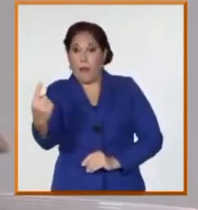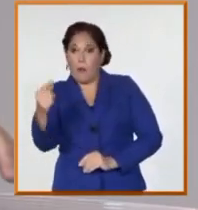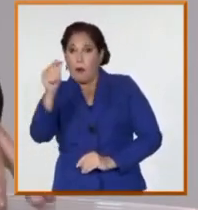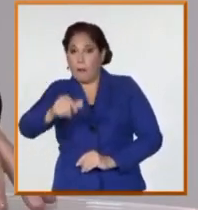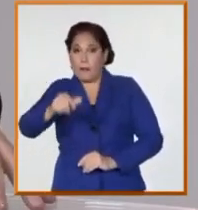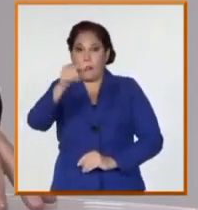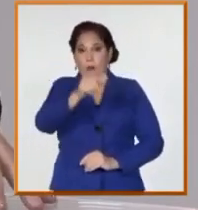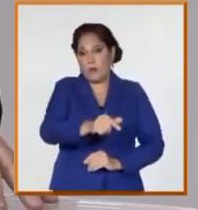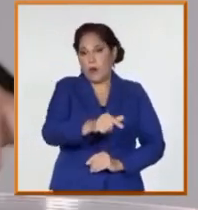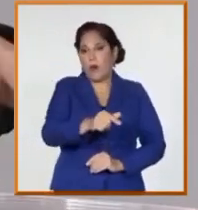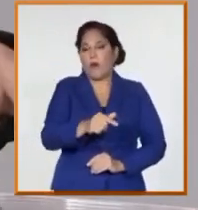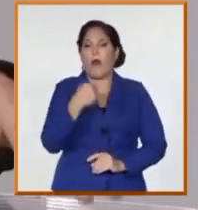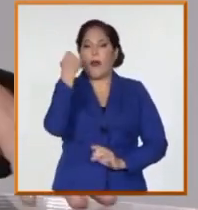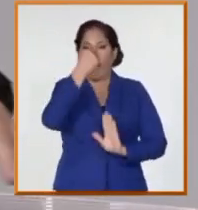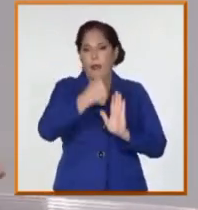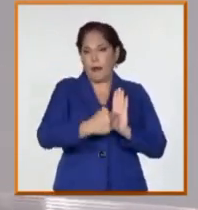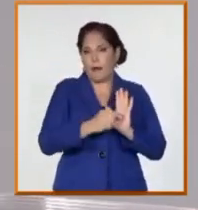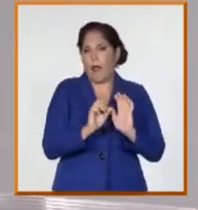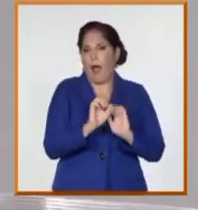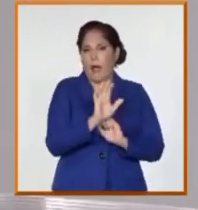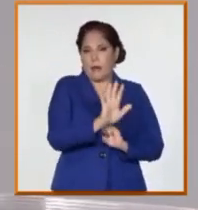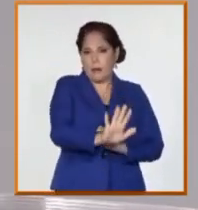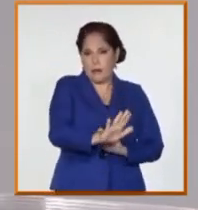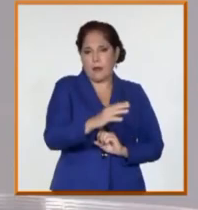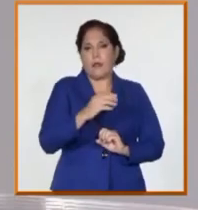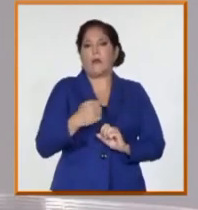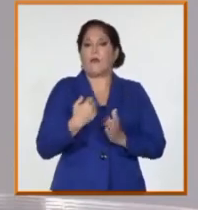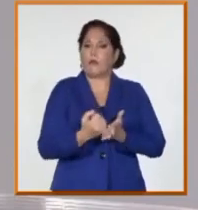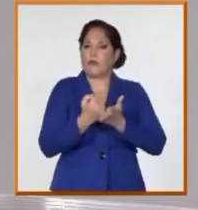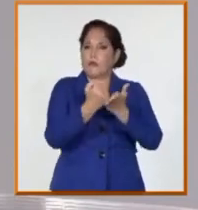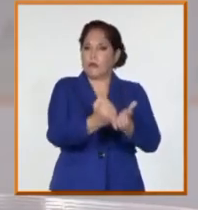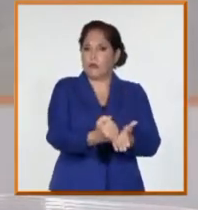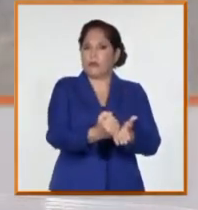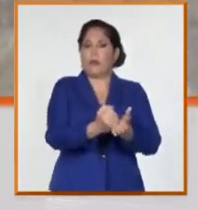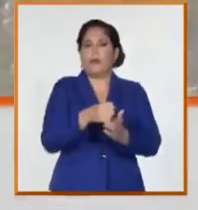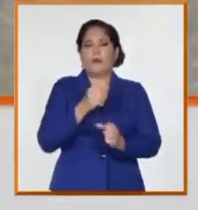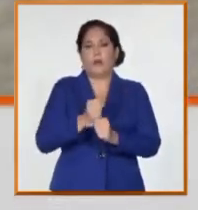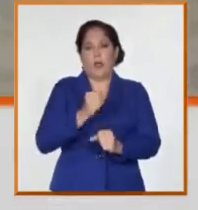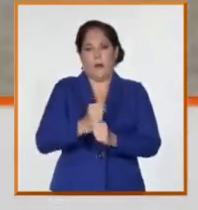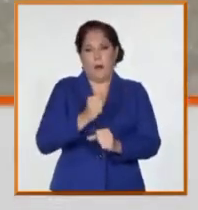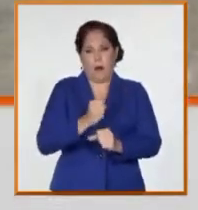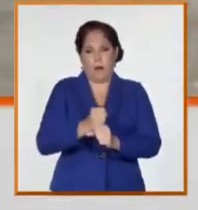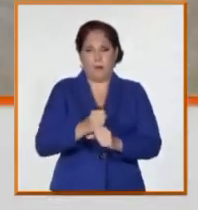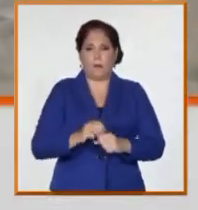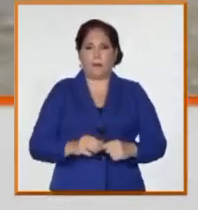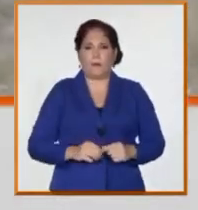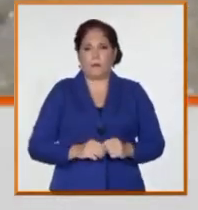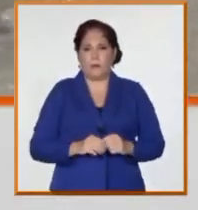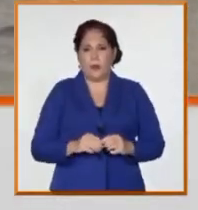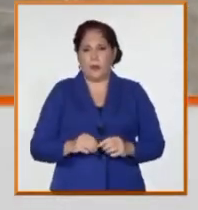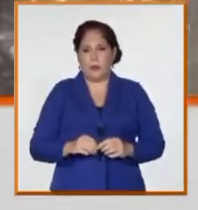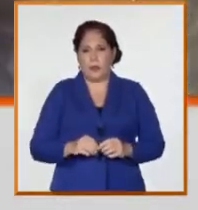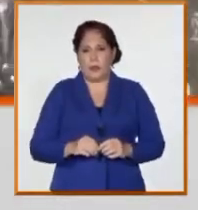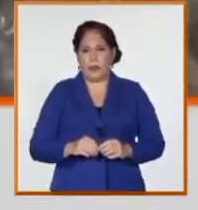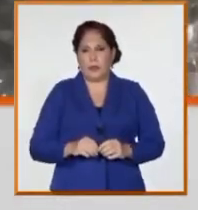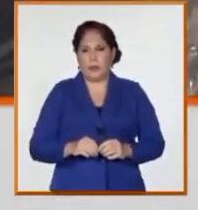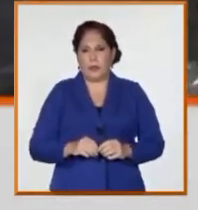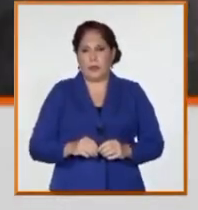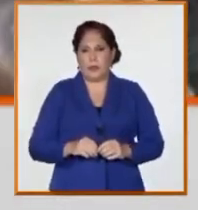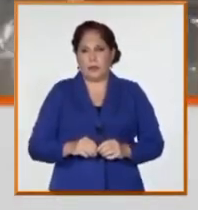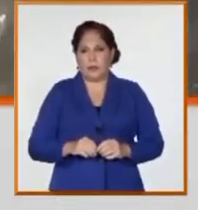pescador o de cada Industrial o cada o Cada trabajador de nuestra de nuestro grupo empresarial